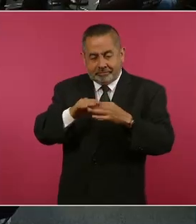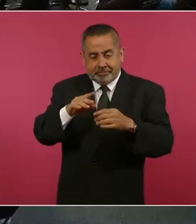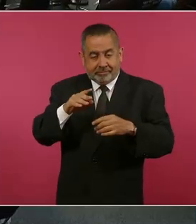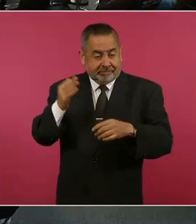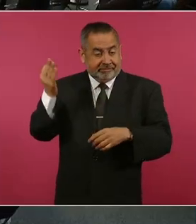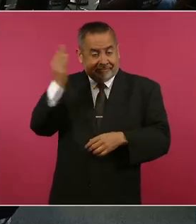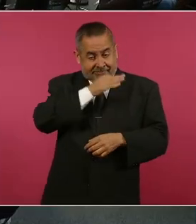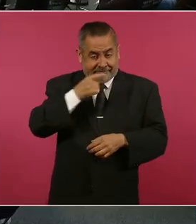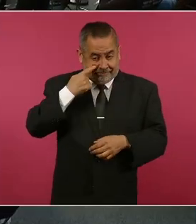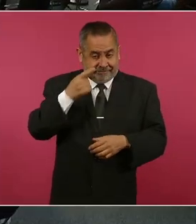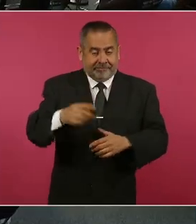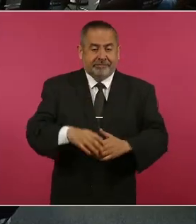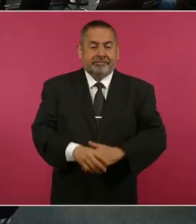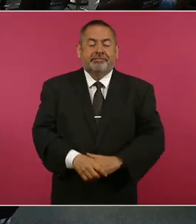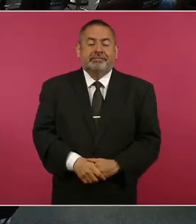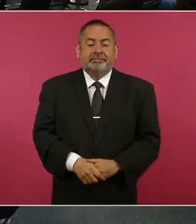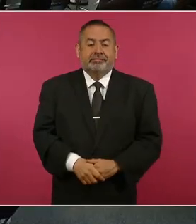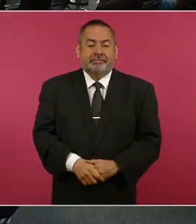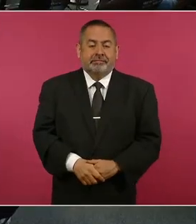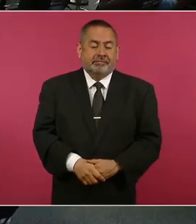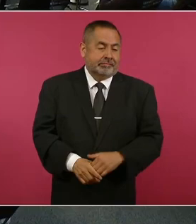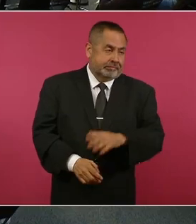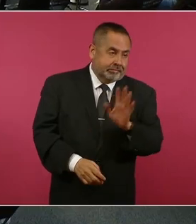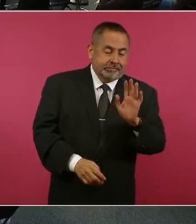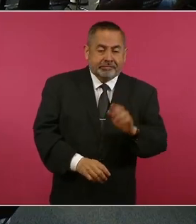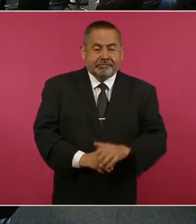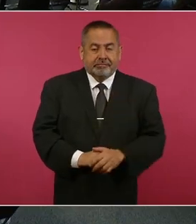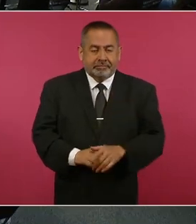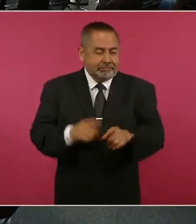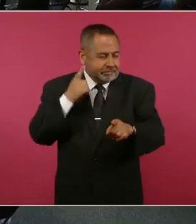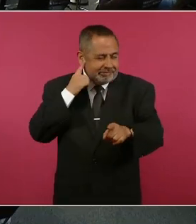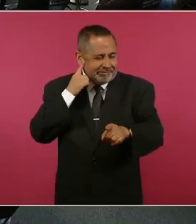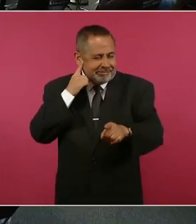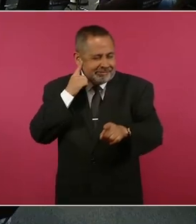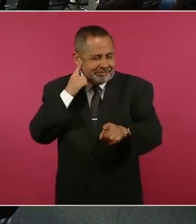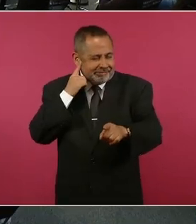falsa. A ver si no le suena